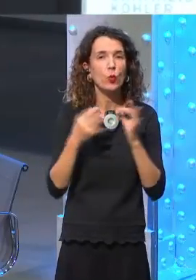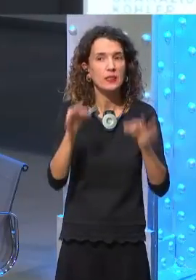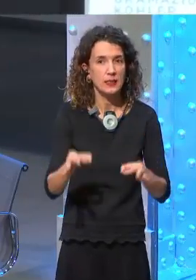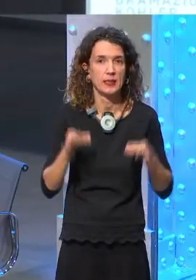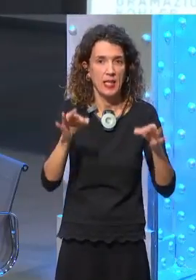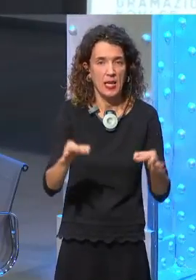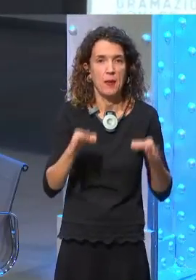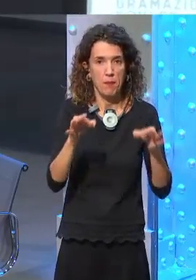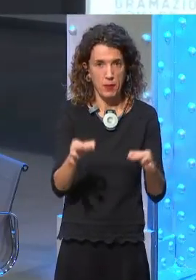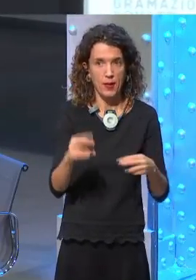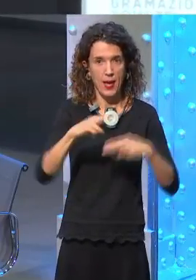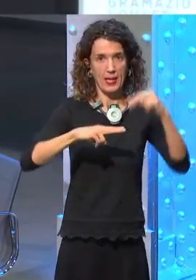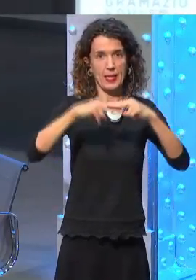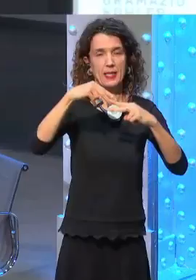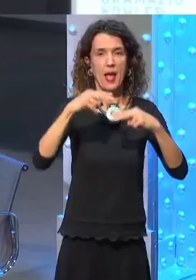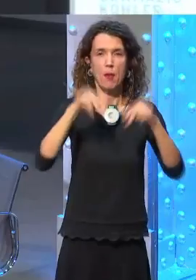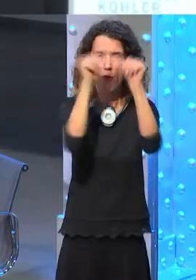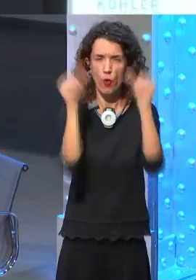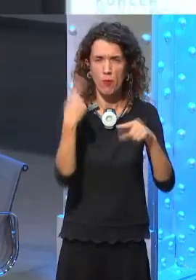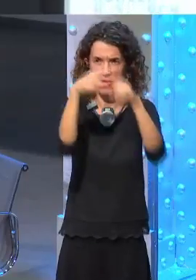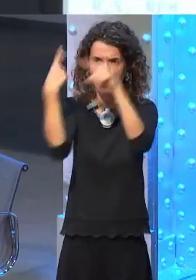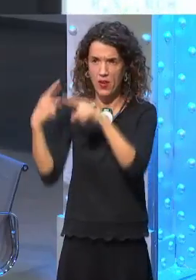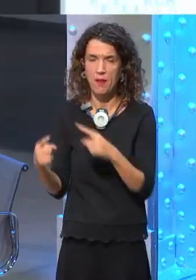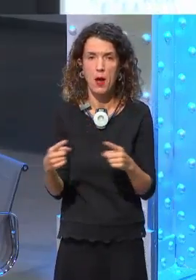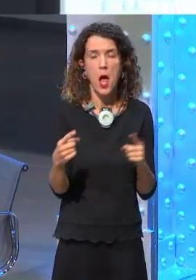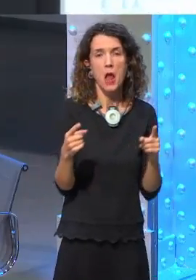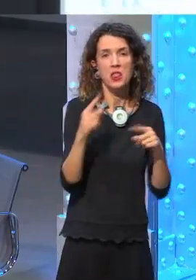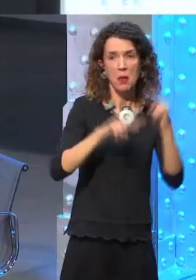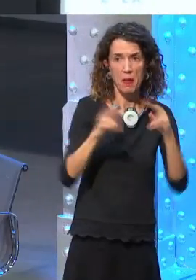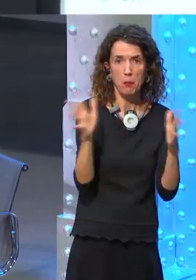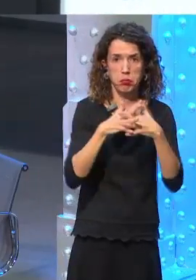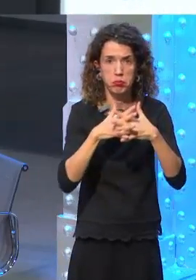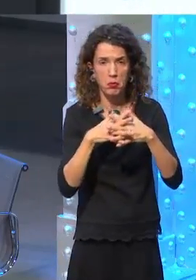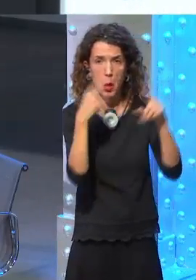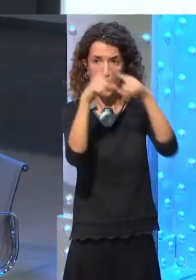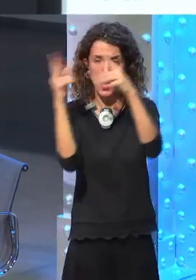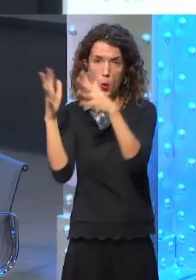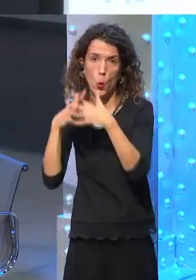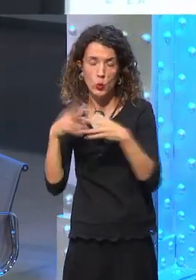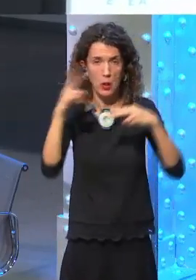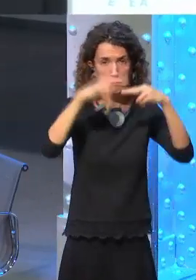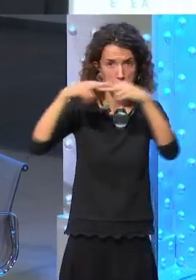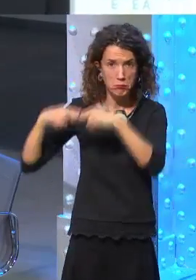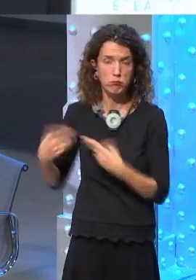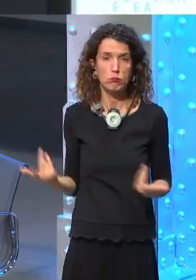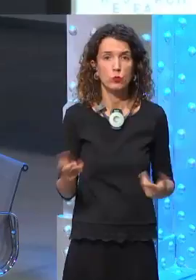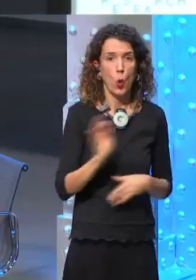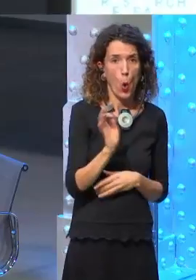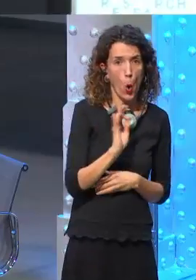se ensambla de distintas partes. Hay articulaciones que se juntan